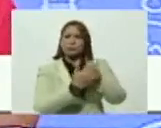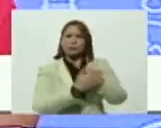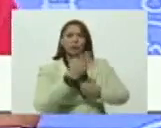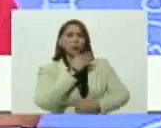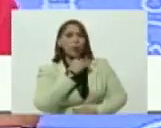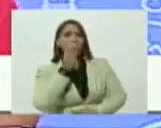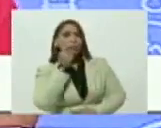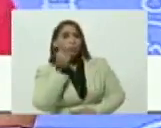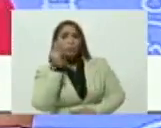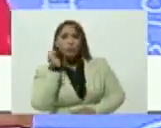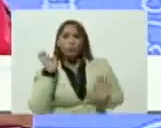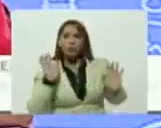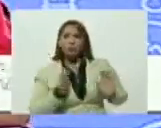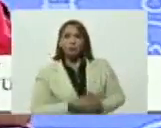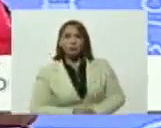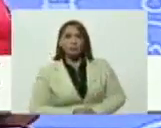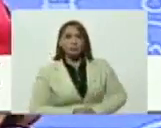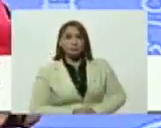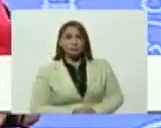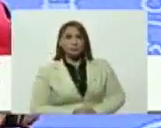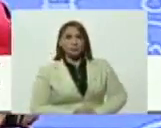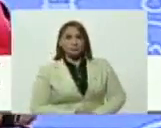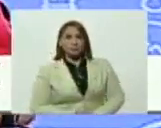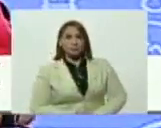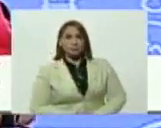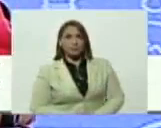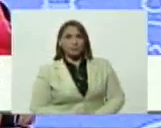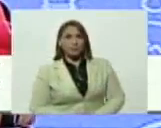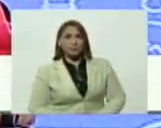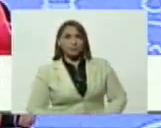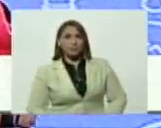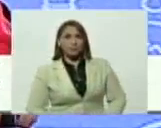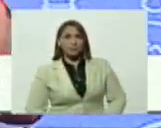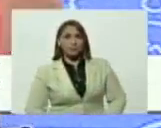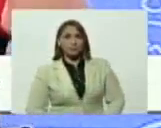ni muchachos. Y